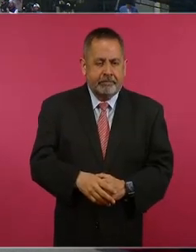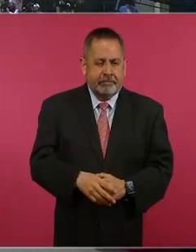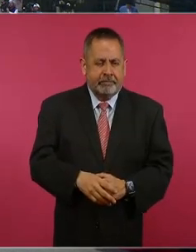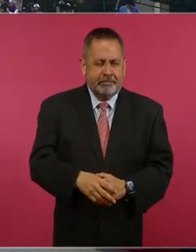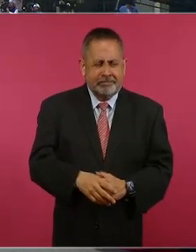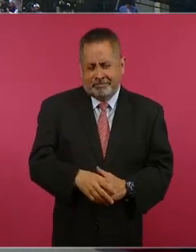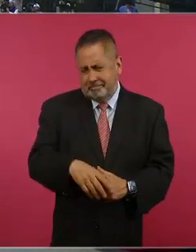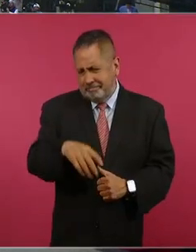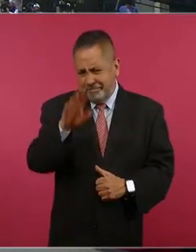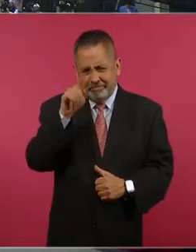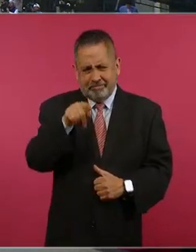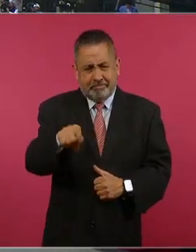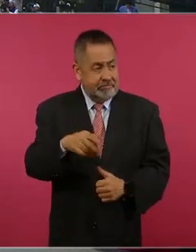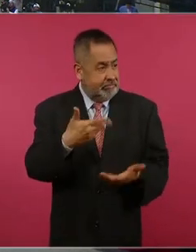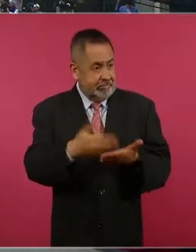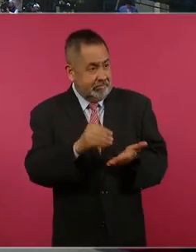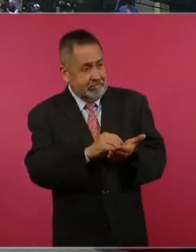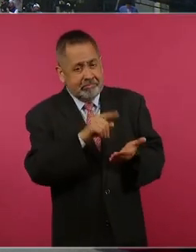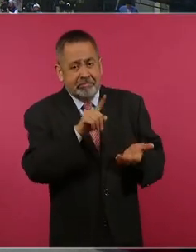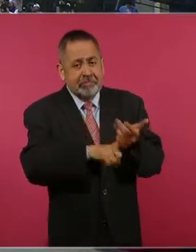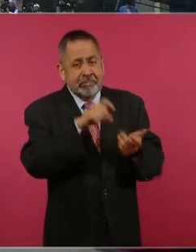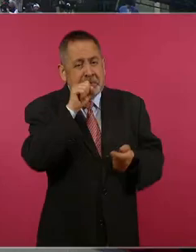1853. Sí, no, ya ahora está vigente.